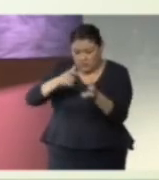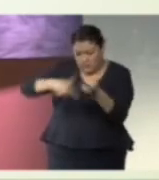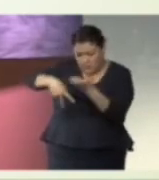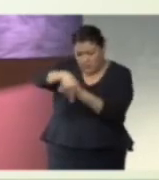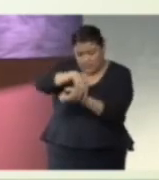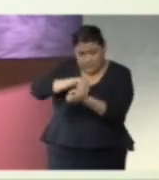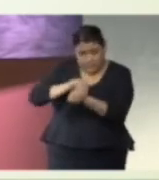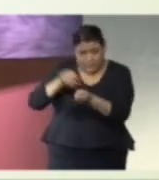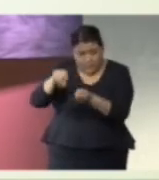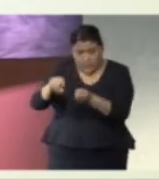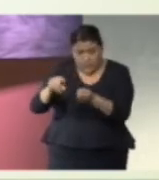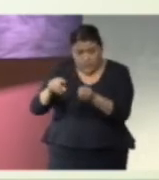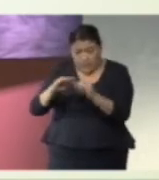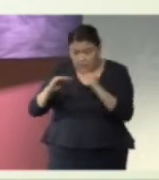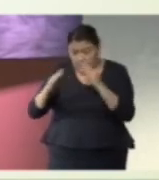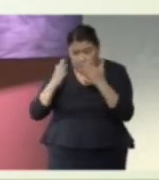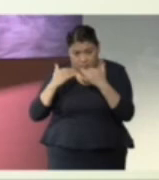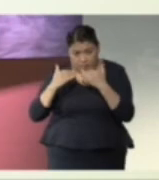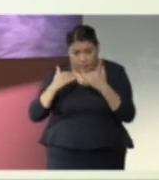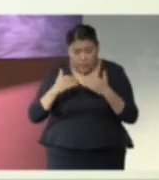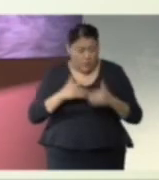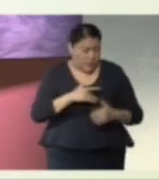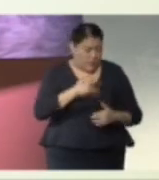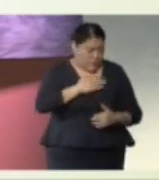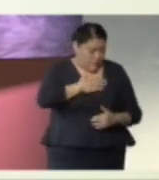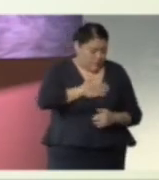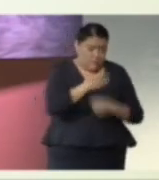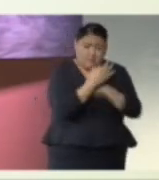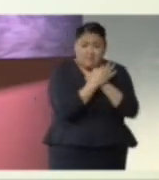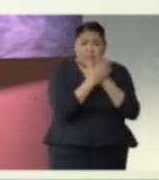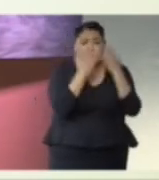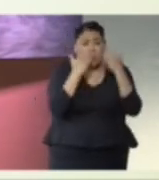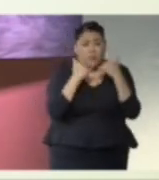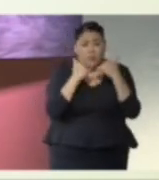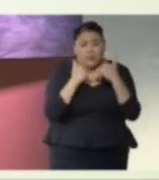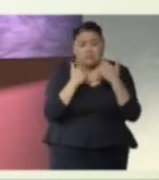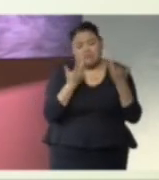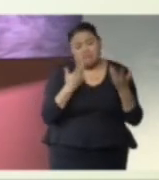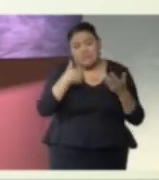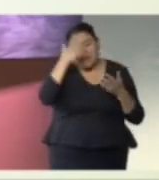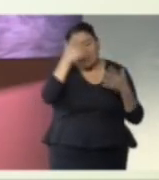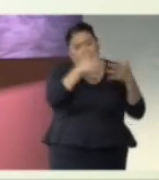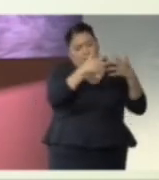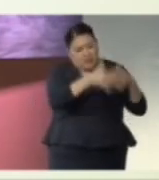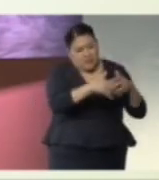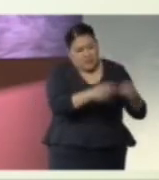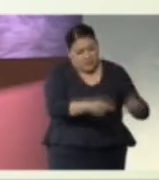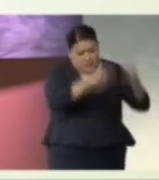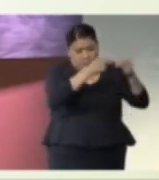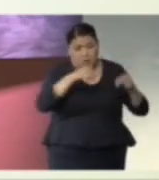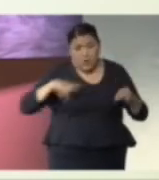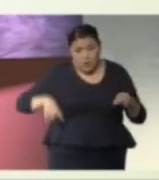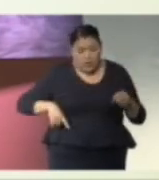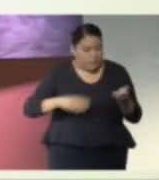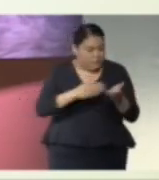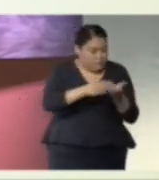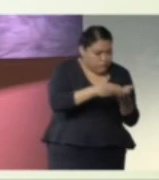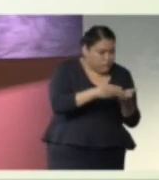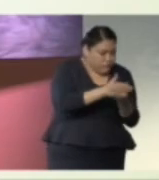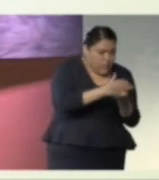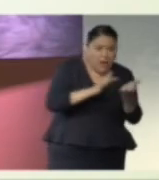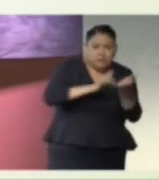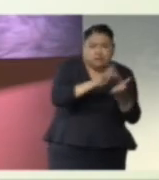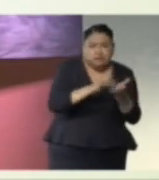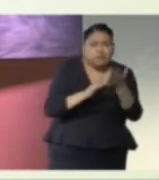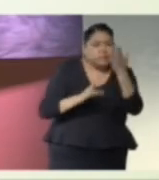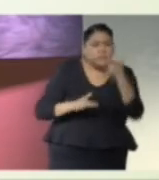del Estado en las decisiones de las empresas, en las decisiones que tienen que ver con la economía, ¿sí?, asumiendo este